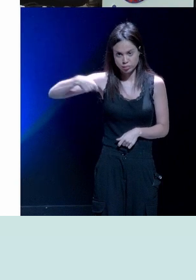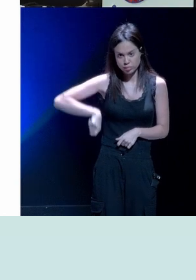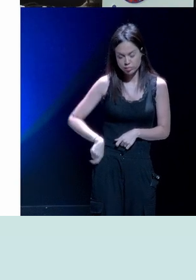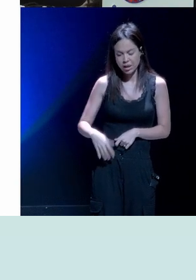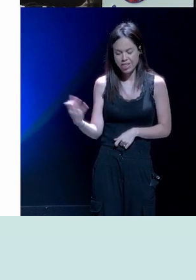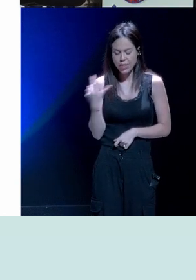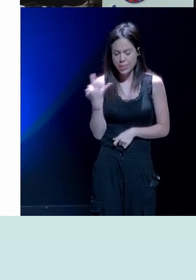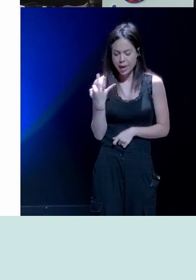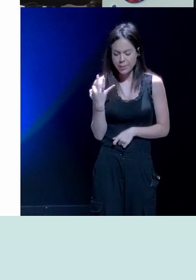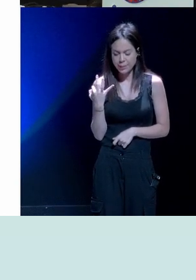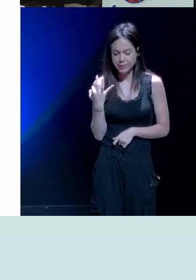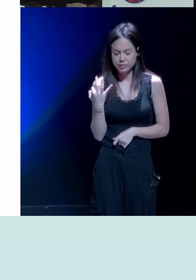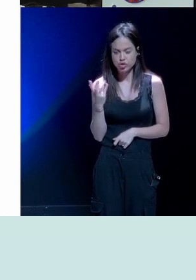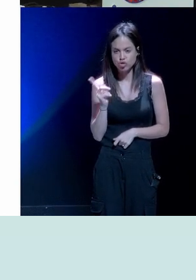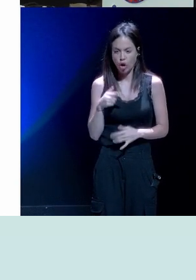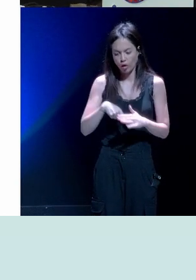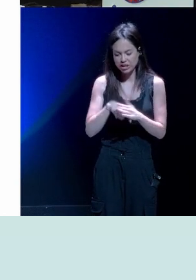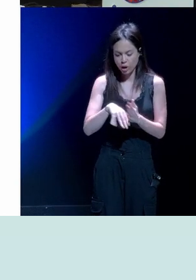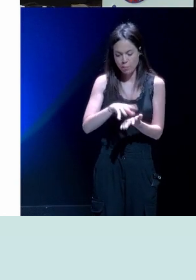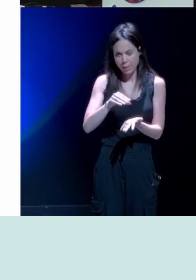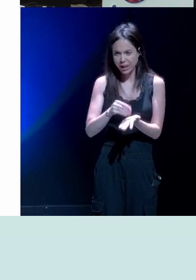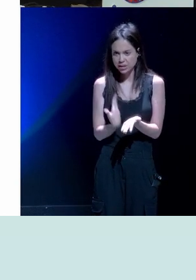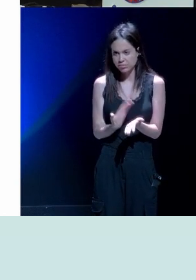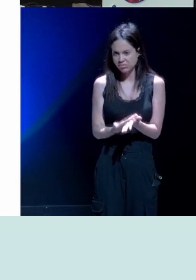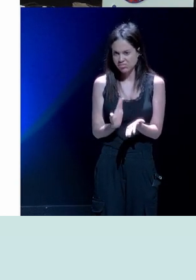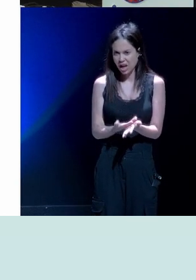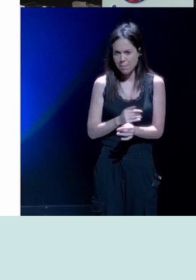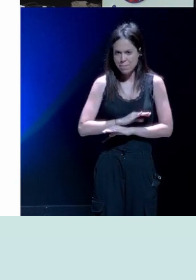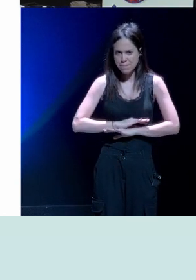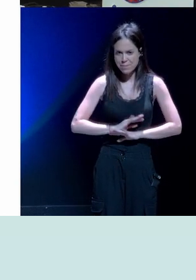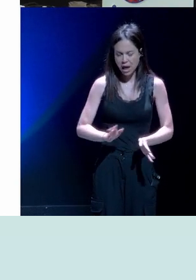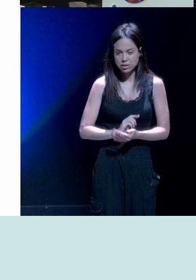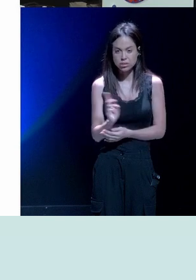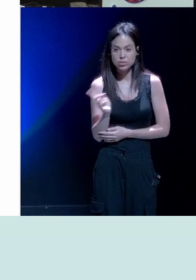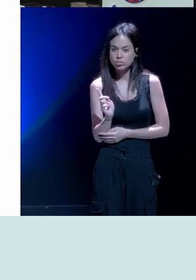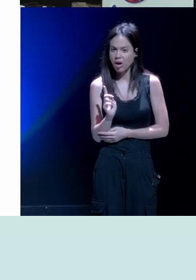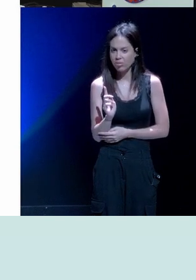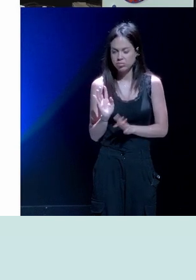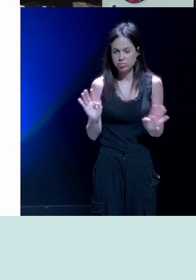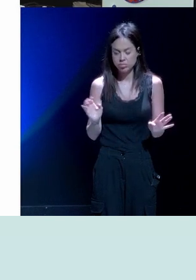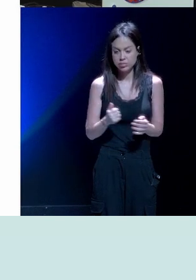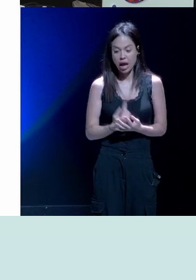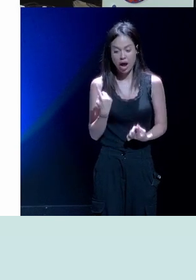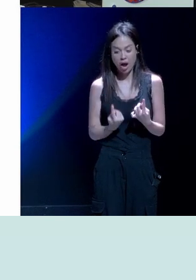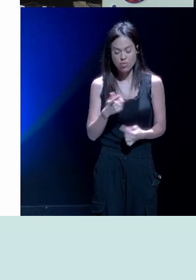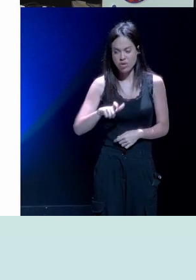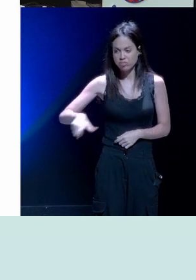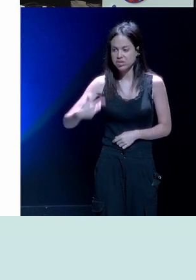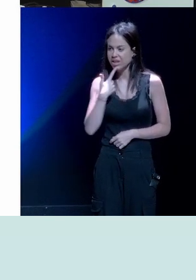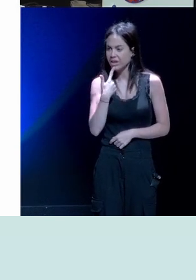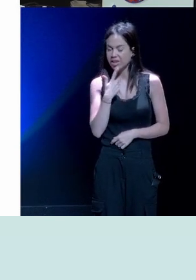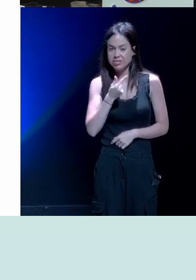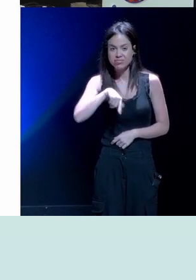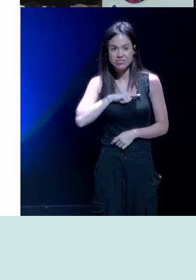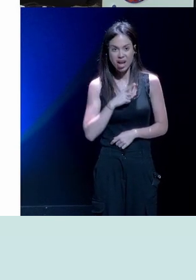dejar de ser simples gestores o gestoras de diferentes categorías sociales. Cuando algunas de estas personas me dicen que su